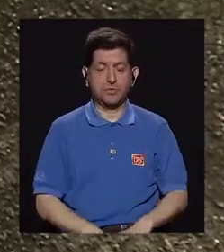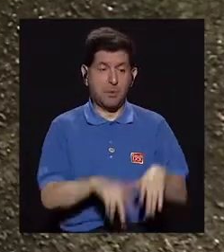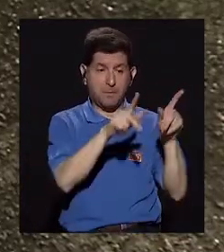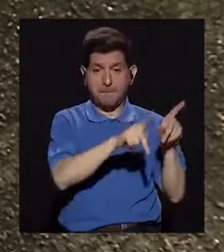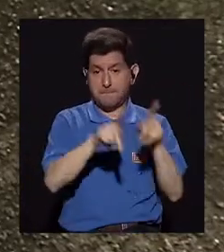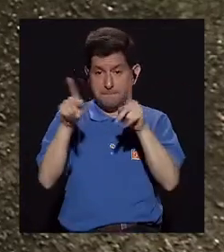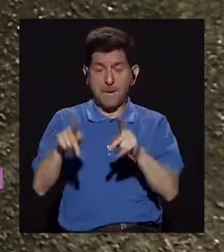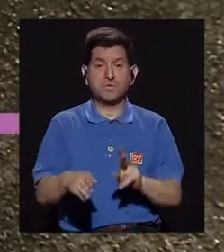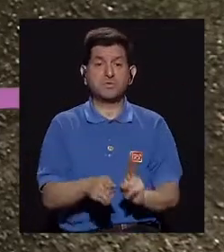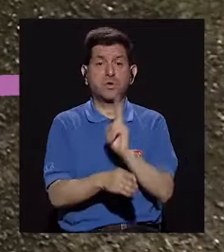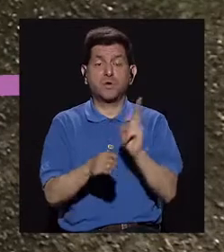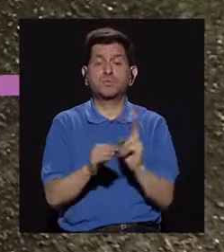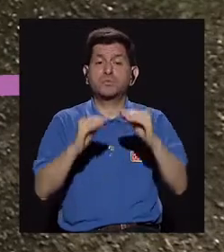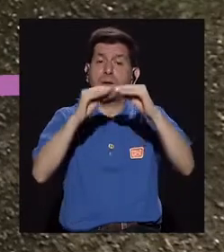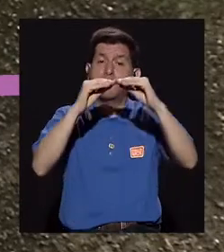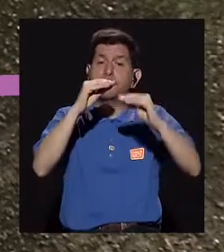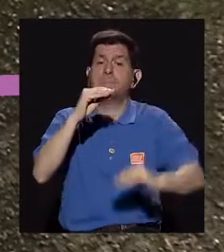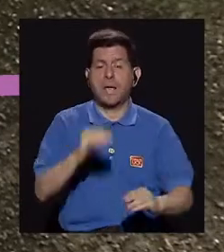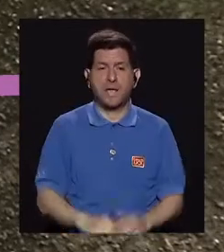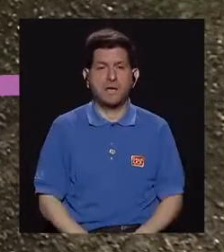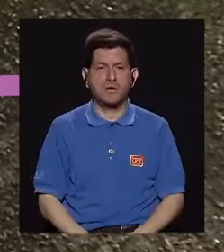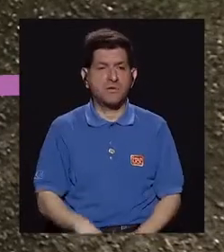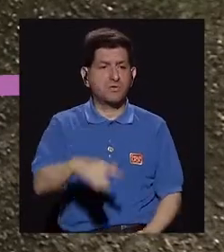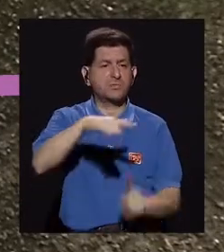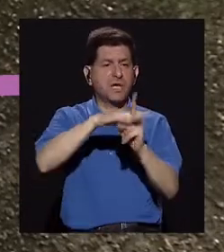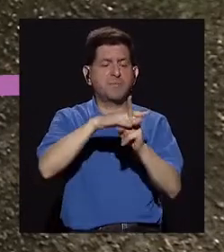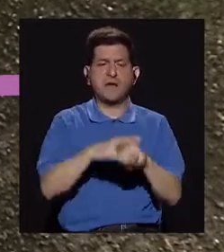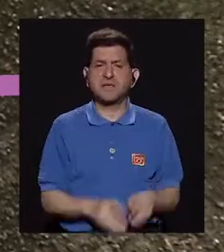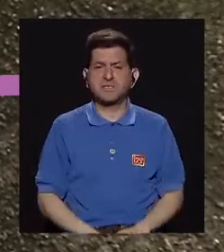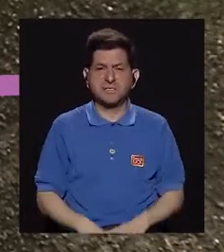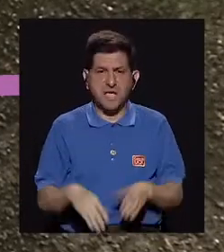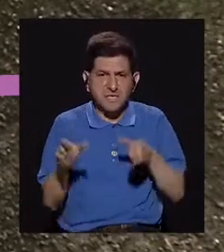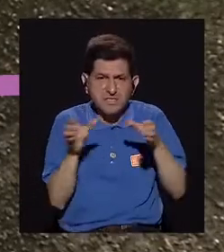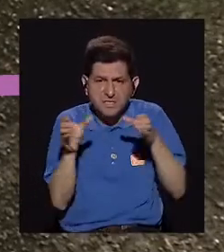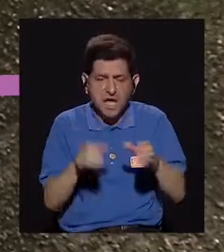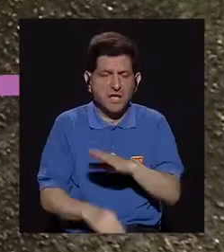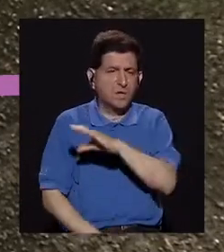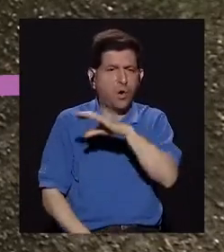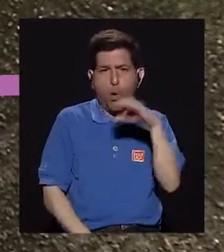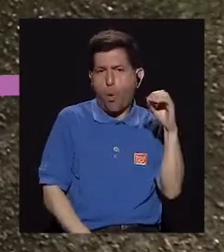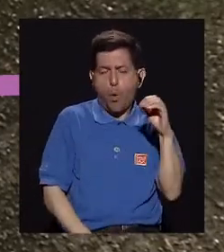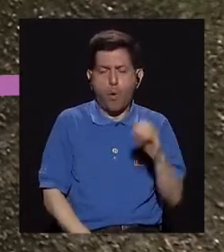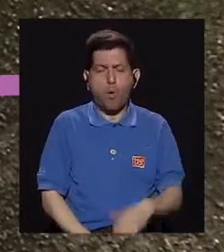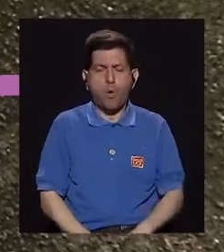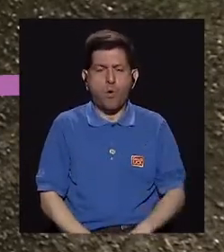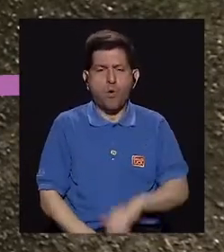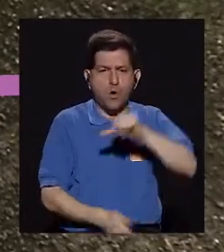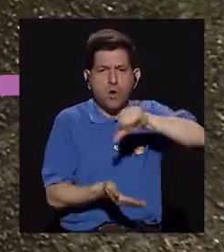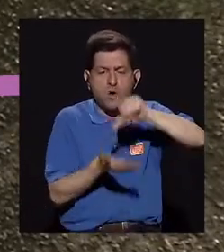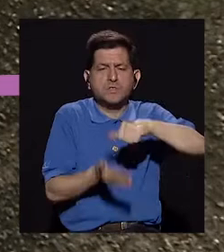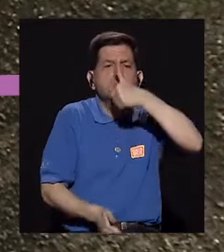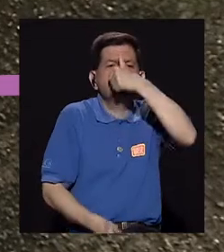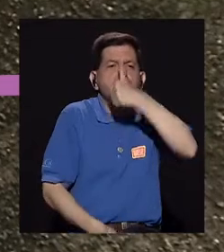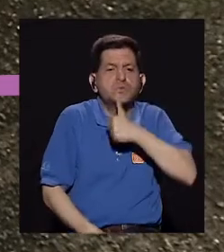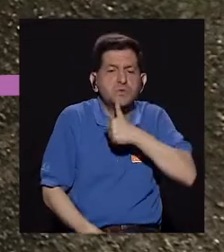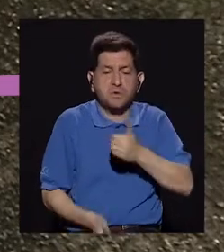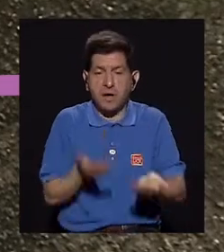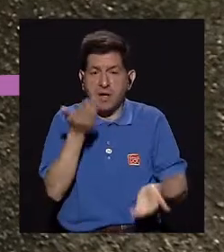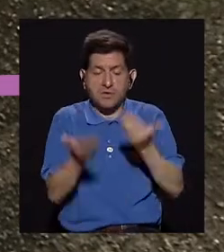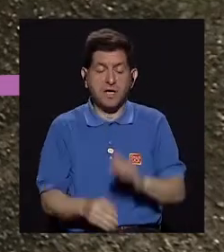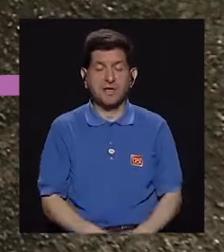que la gente cada vez los usa menos, ¿verdad? Aparecen centros comerciales, aparecen otros centros privados